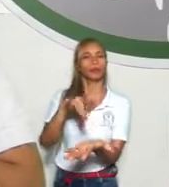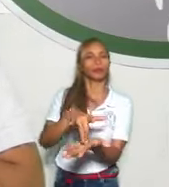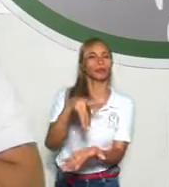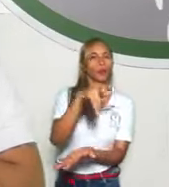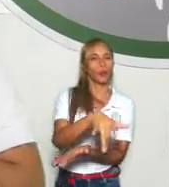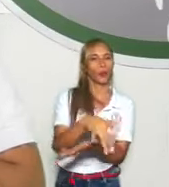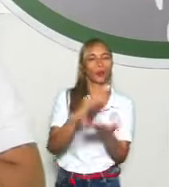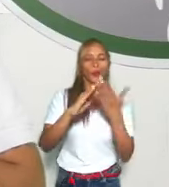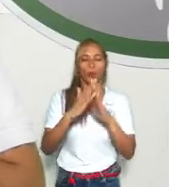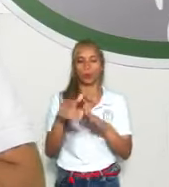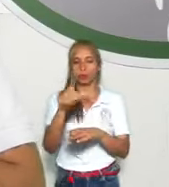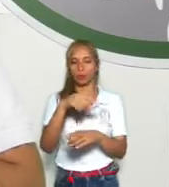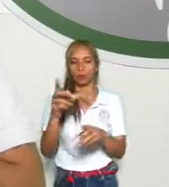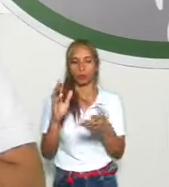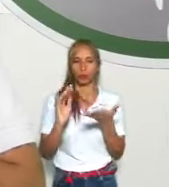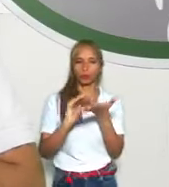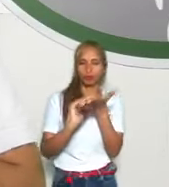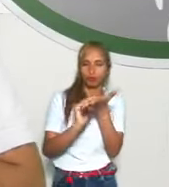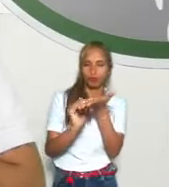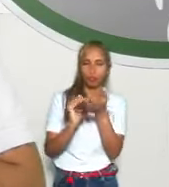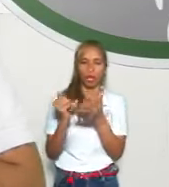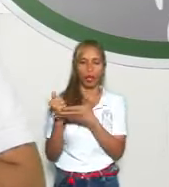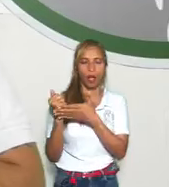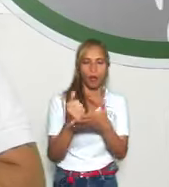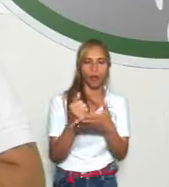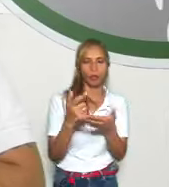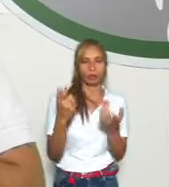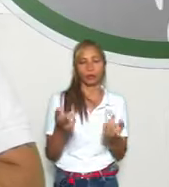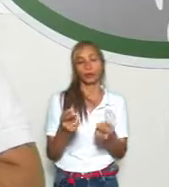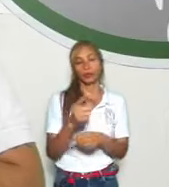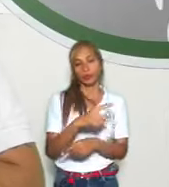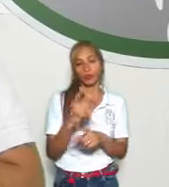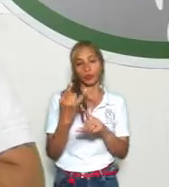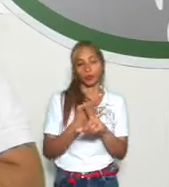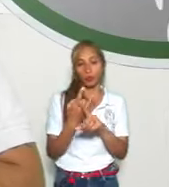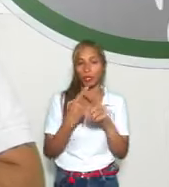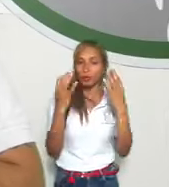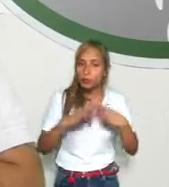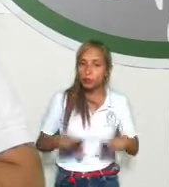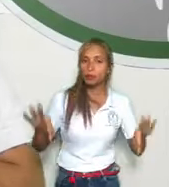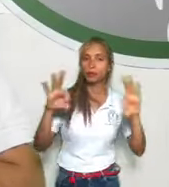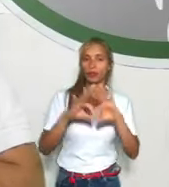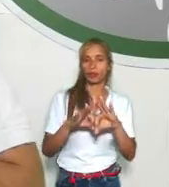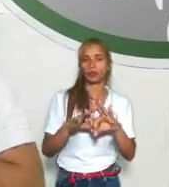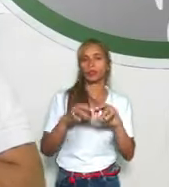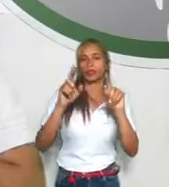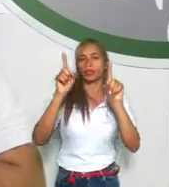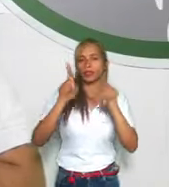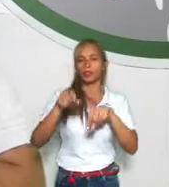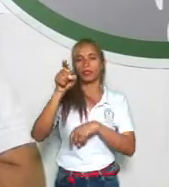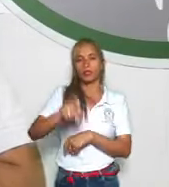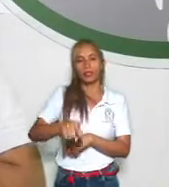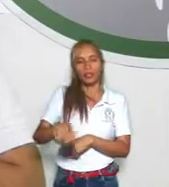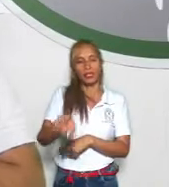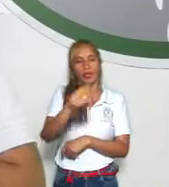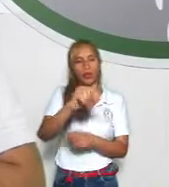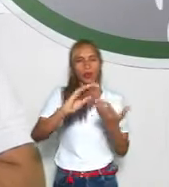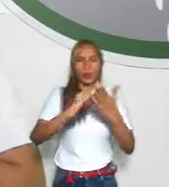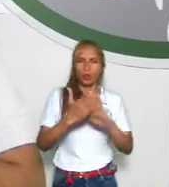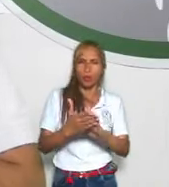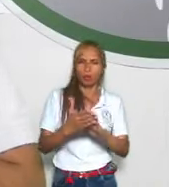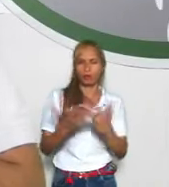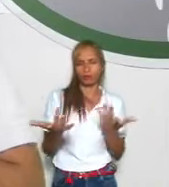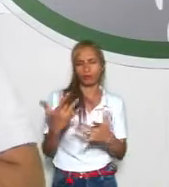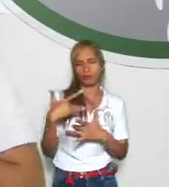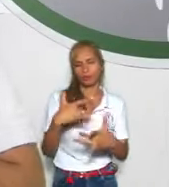unos usuarios muy importantes para ENCA, pero también solicitamos esa colaboración de la comunidad. Si usted tiene un colchón, un